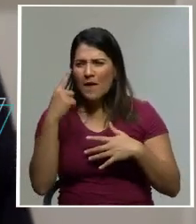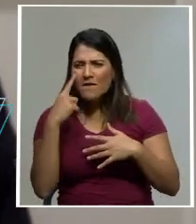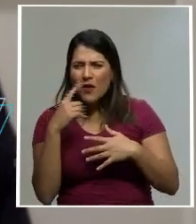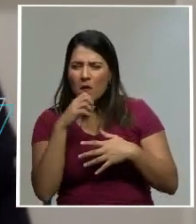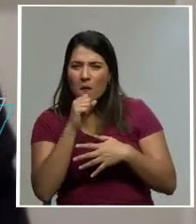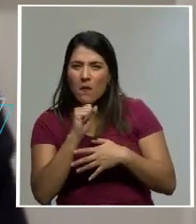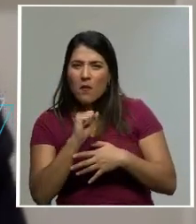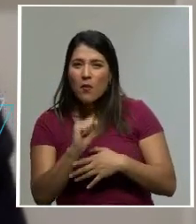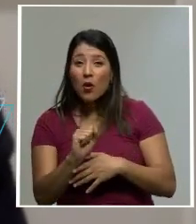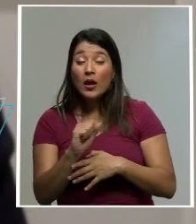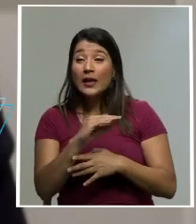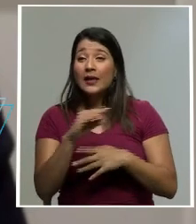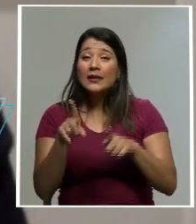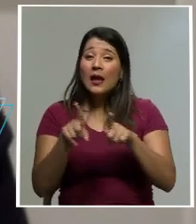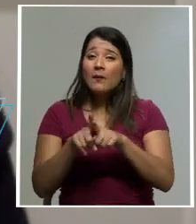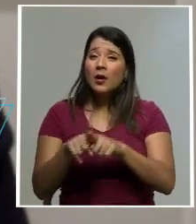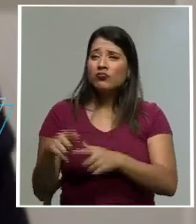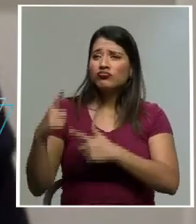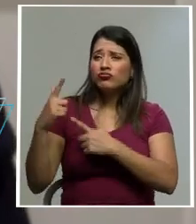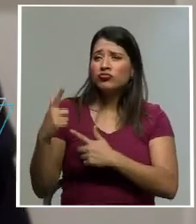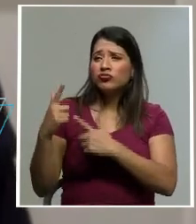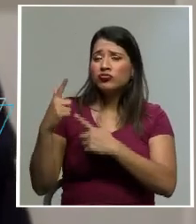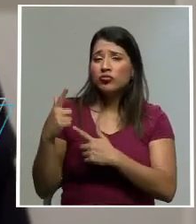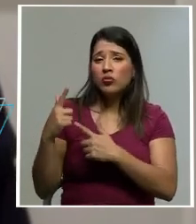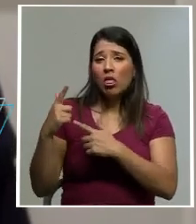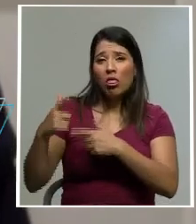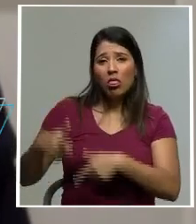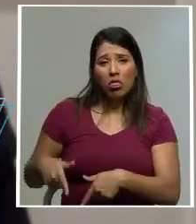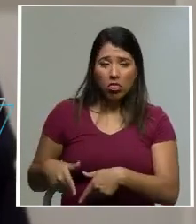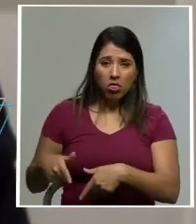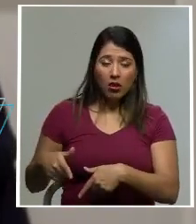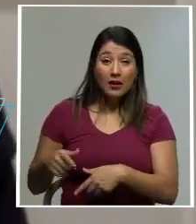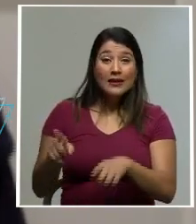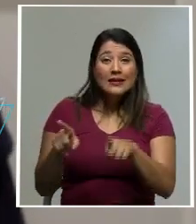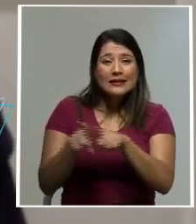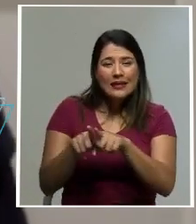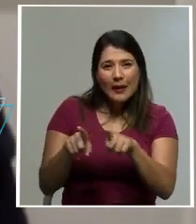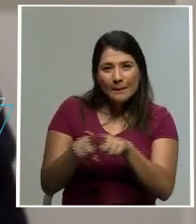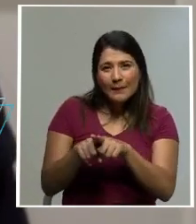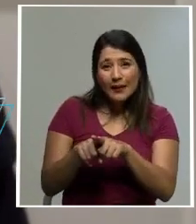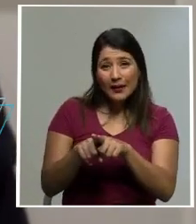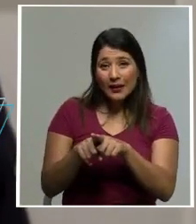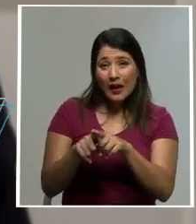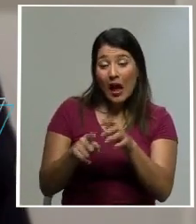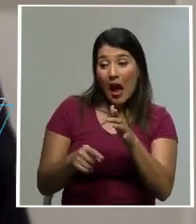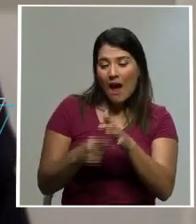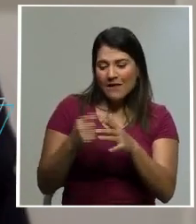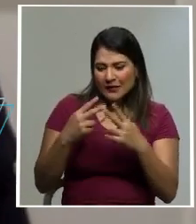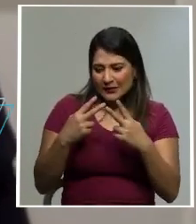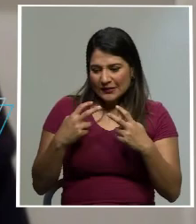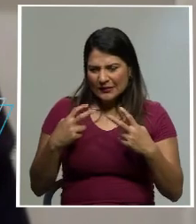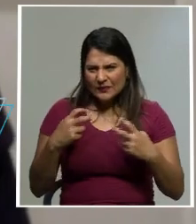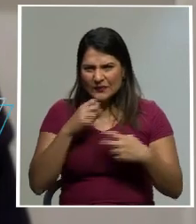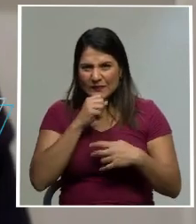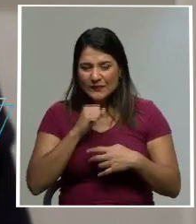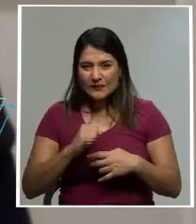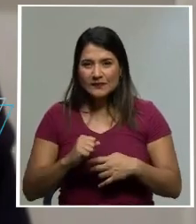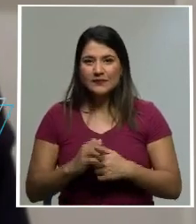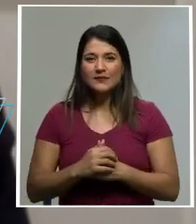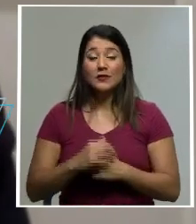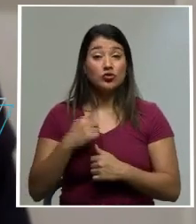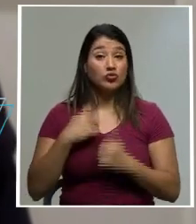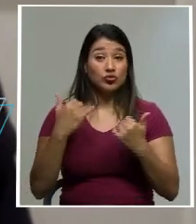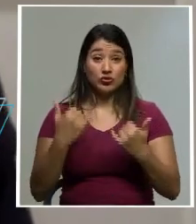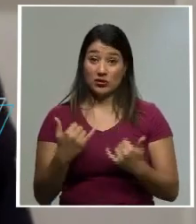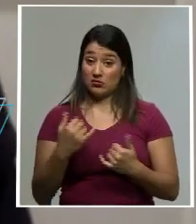que marcha derrotado, fósiles que al hacerle la prueba del carbono son sus propios restos. Ya no